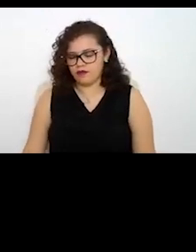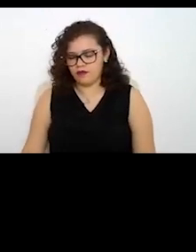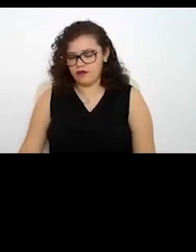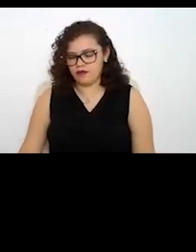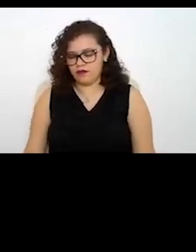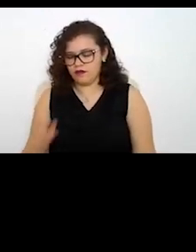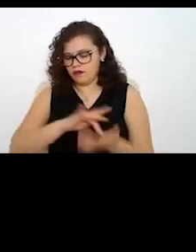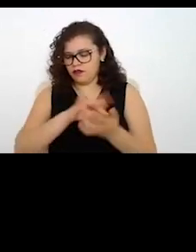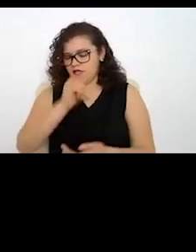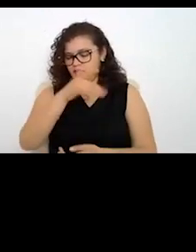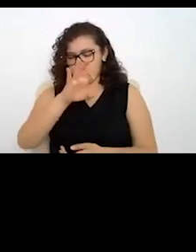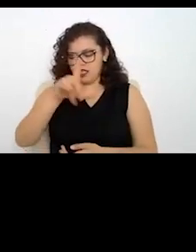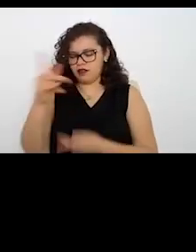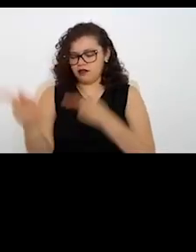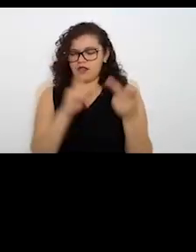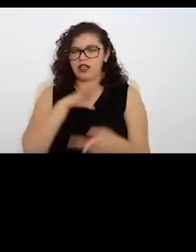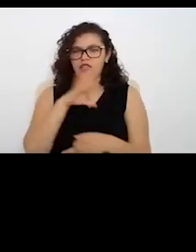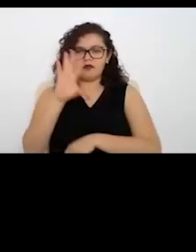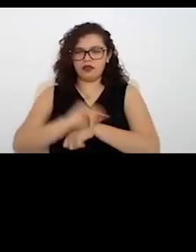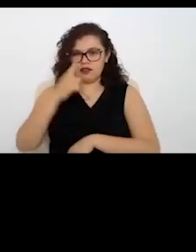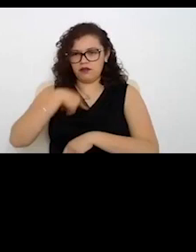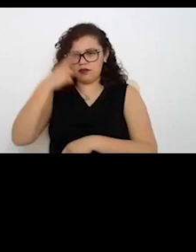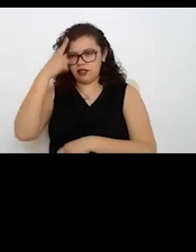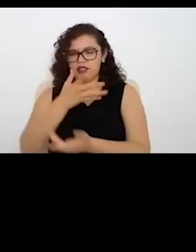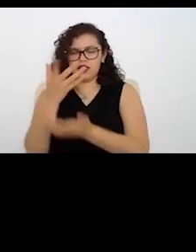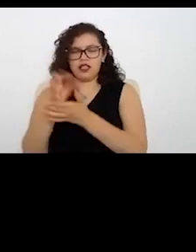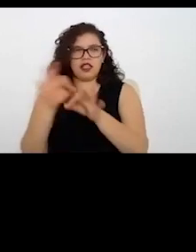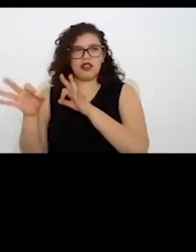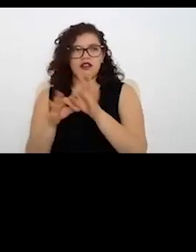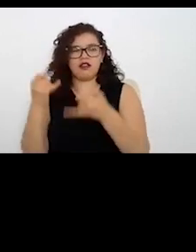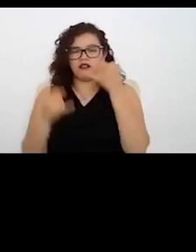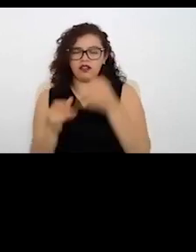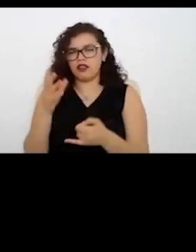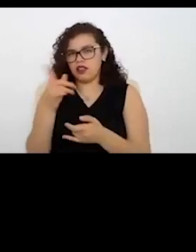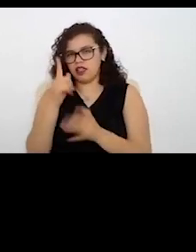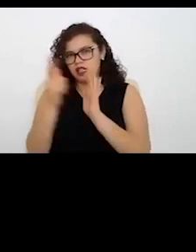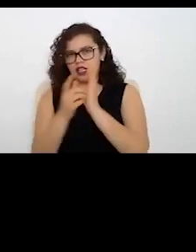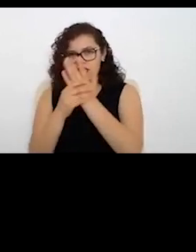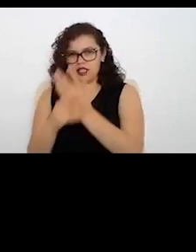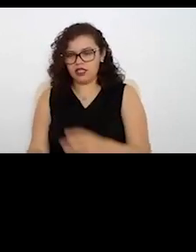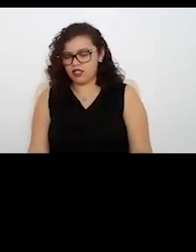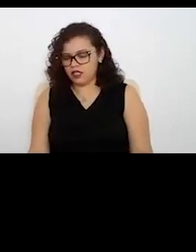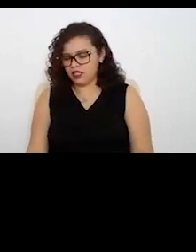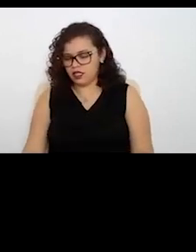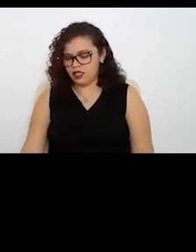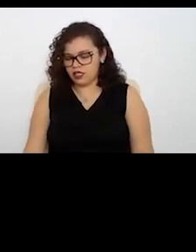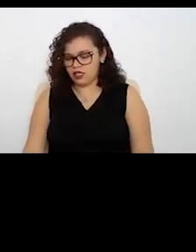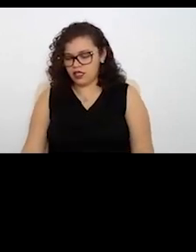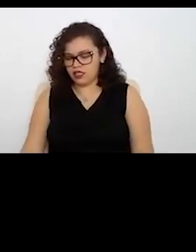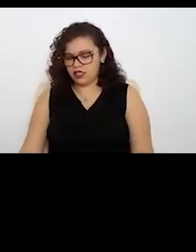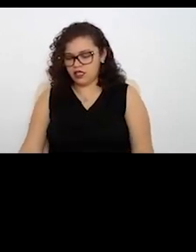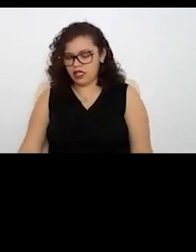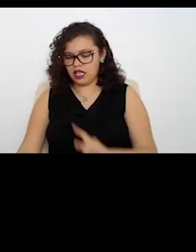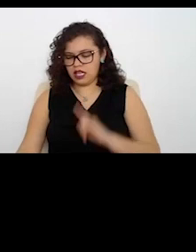Gracias. Pregunta Gisela. ¿Existen permisos con goce de sueldo sin justificación de acuerdo a la ley? De acuerdo a la ley, no.